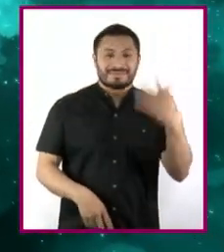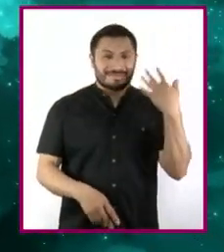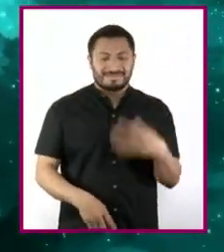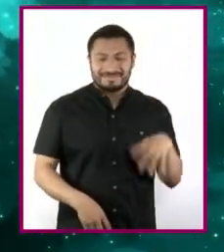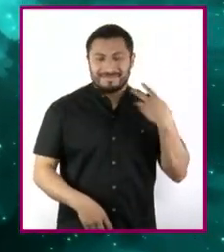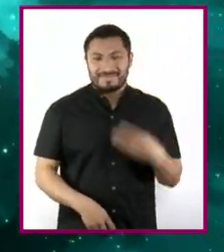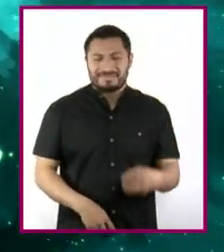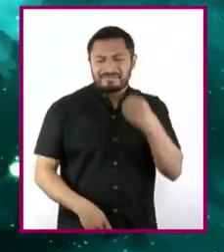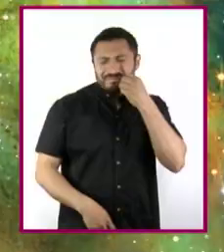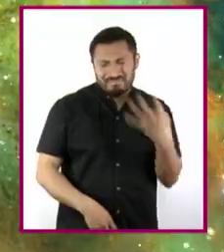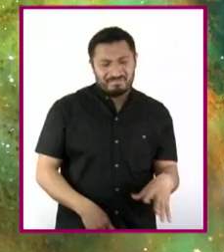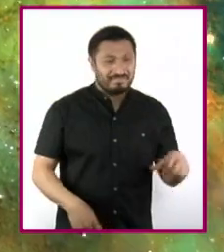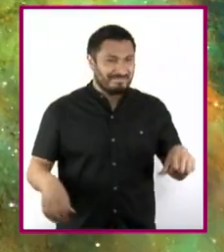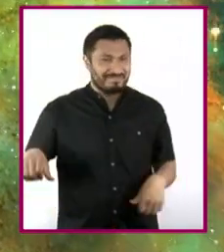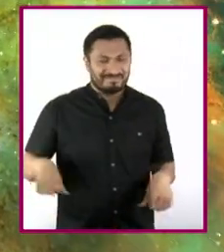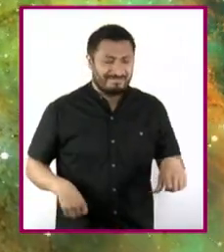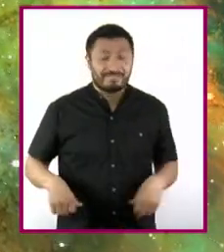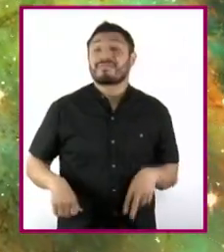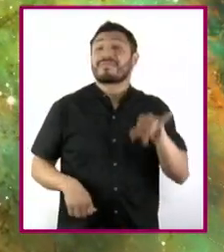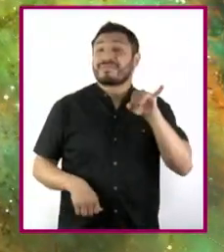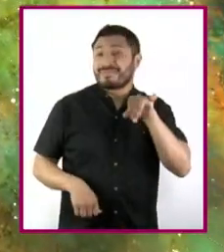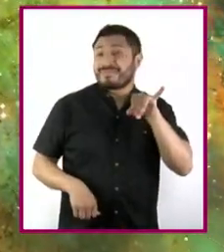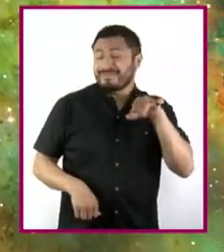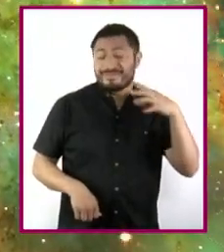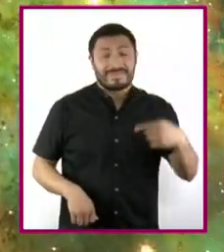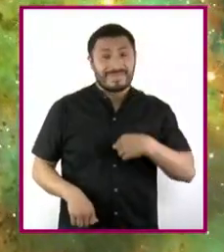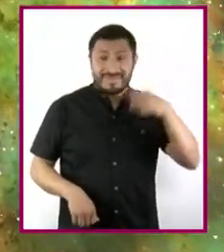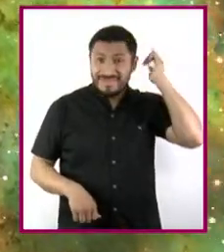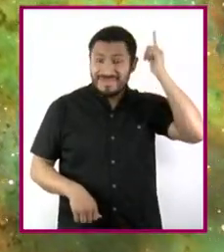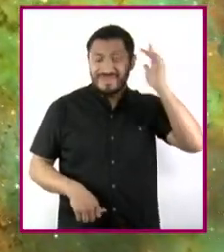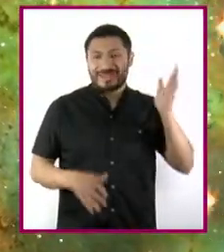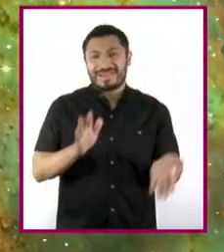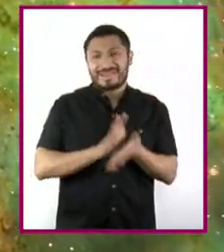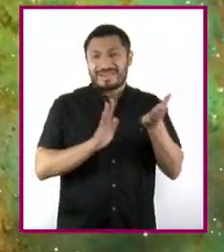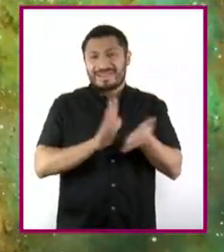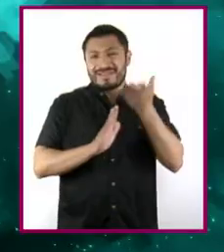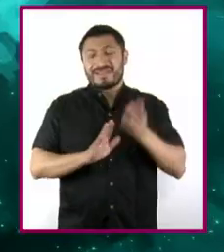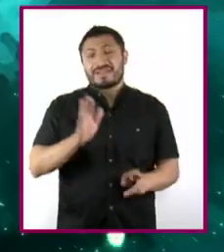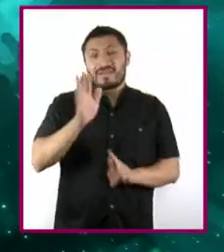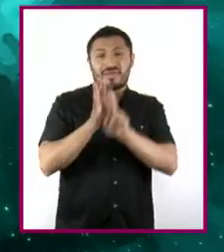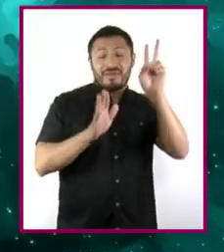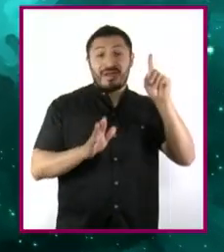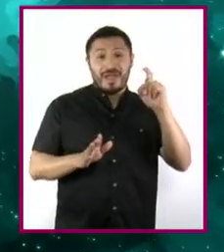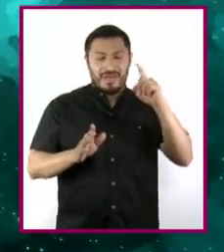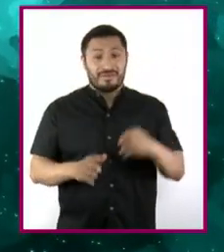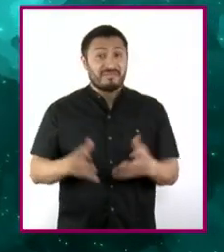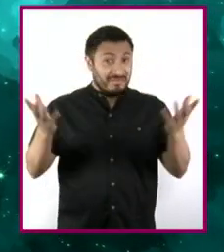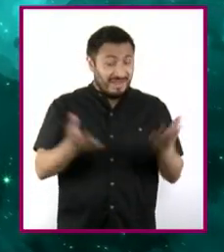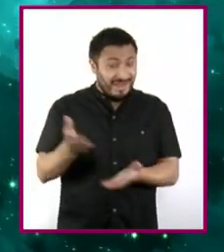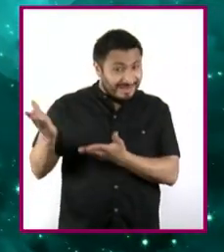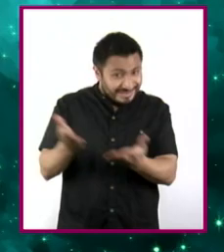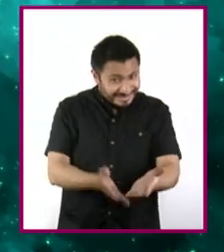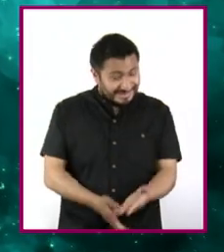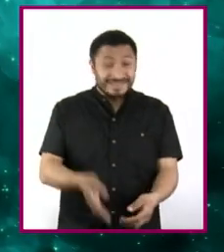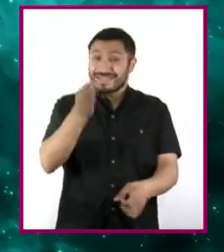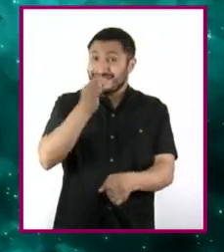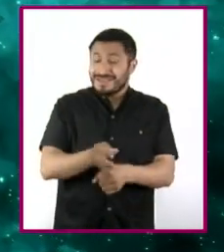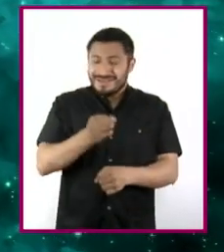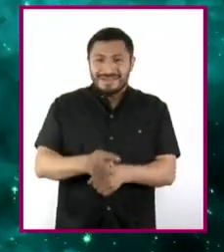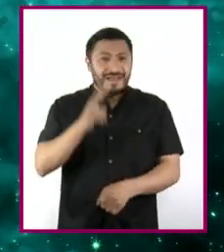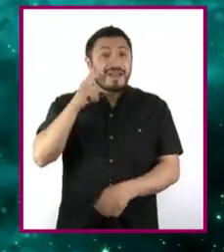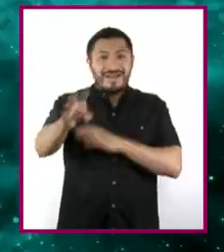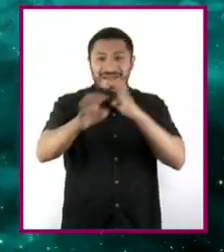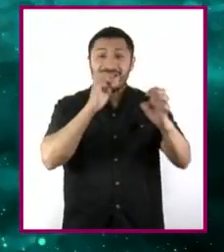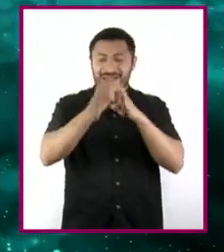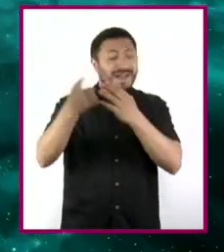divertidas todas esas actividades. Así es, Axel. Me encantaría construir un cohete de agua. ¡Hagamos uno! Mientras tanto, vamos a la entrevista